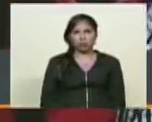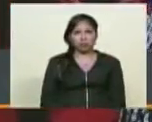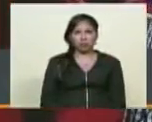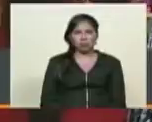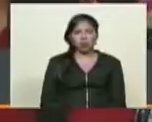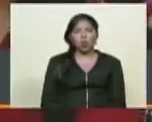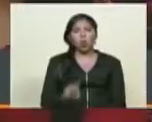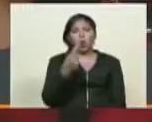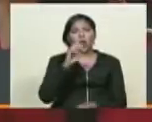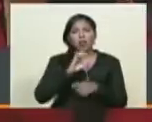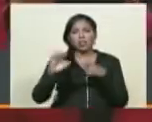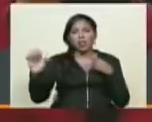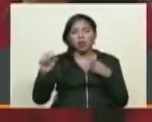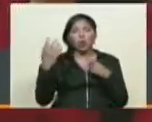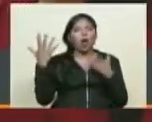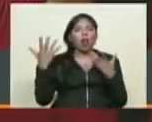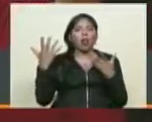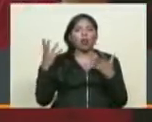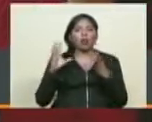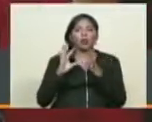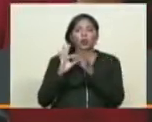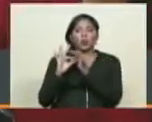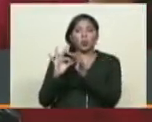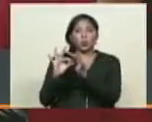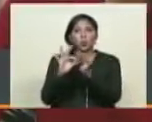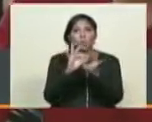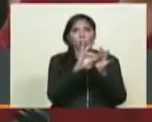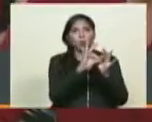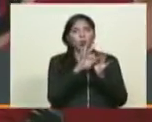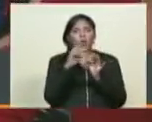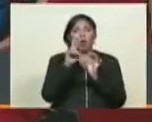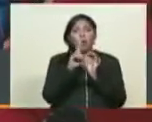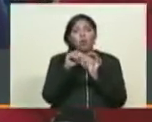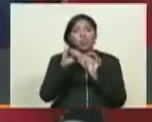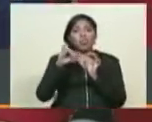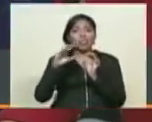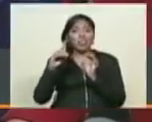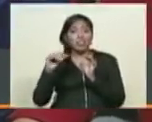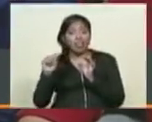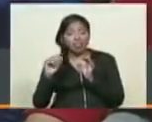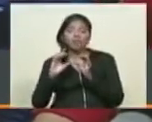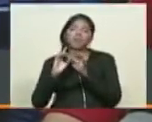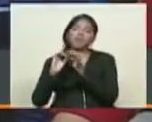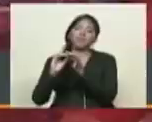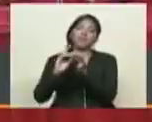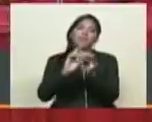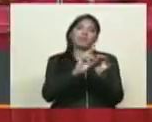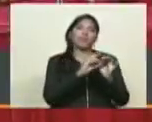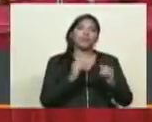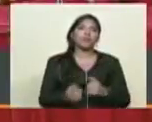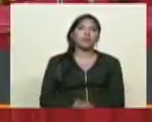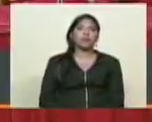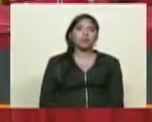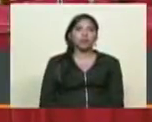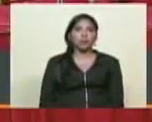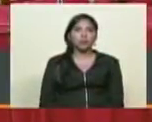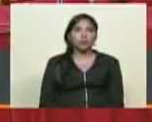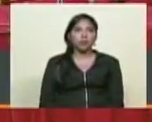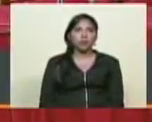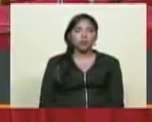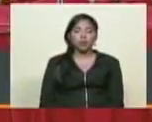es una, la unidad. Llamamos a todos. Todos deben incorporarse. Ese equipo estadal de aquí se incorpora a la